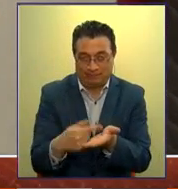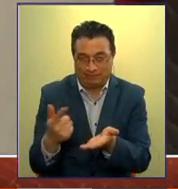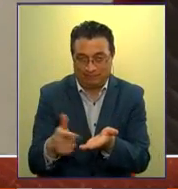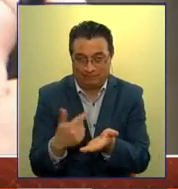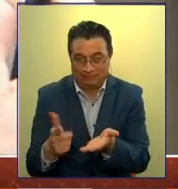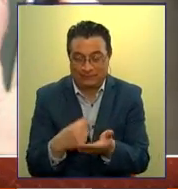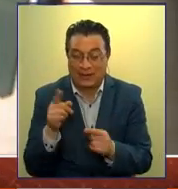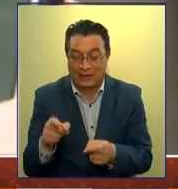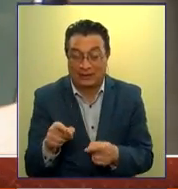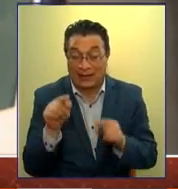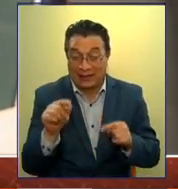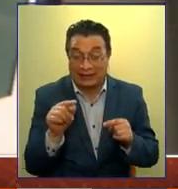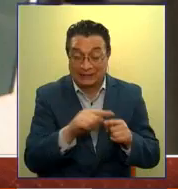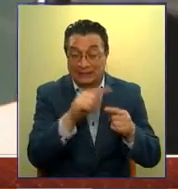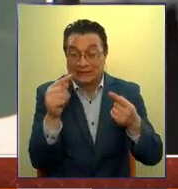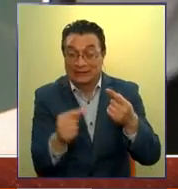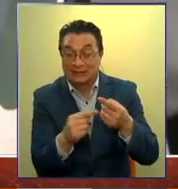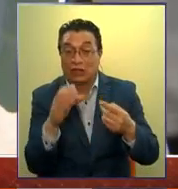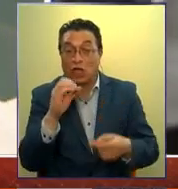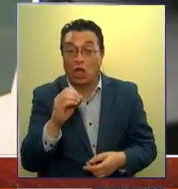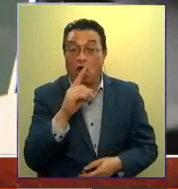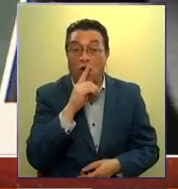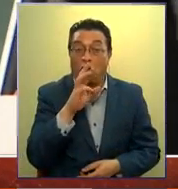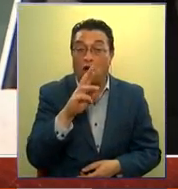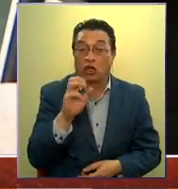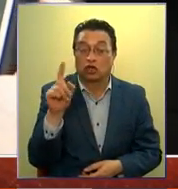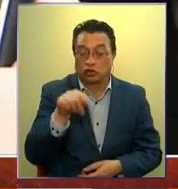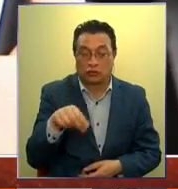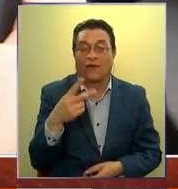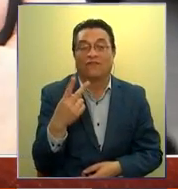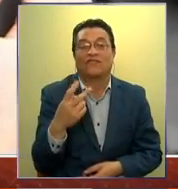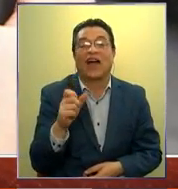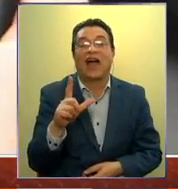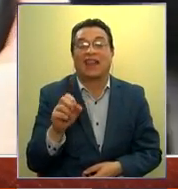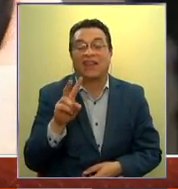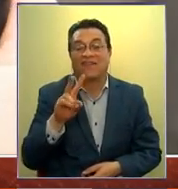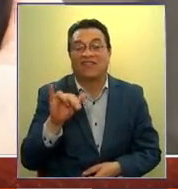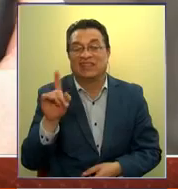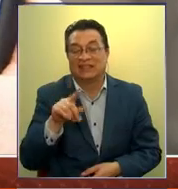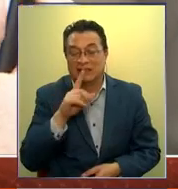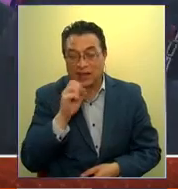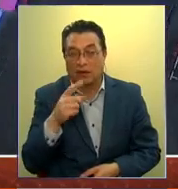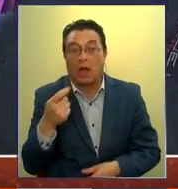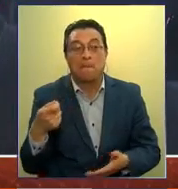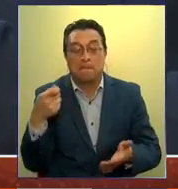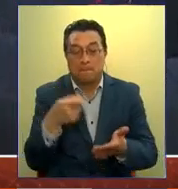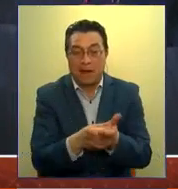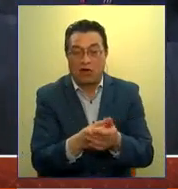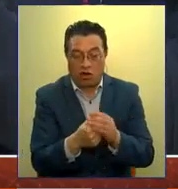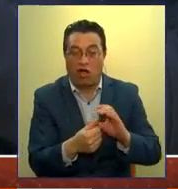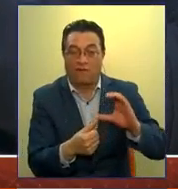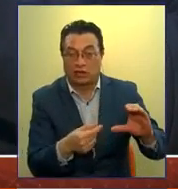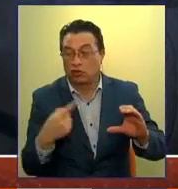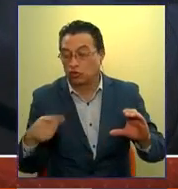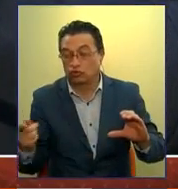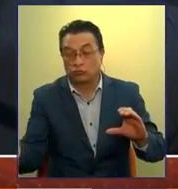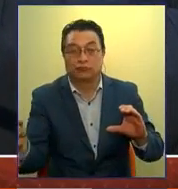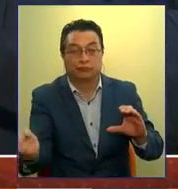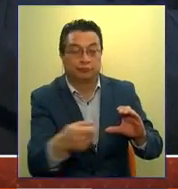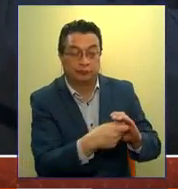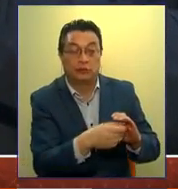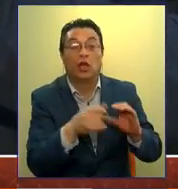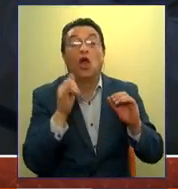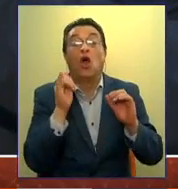alternativa otros considera vales vista, considera proveedores de pago en efectivo y considera